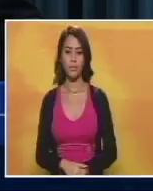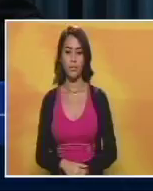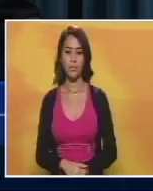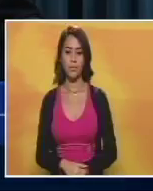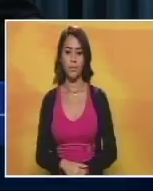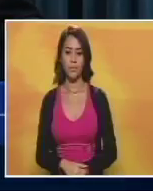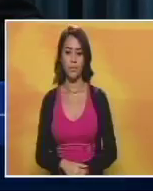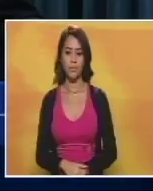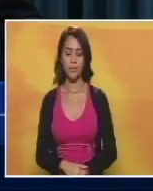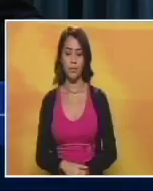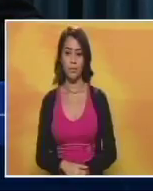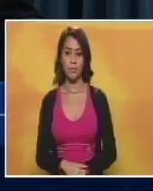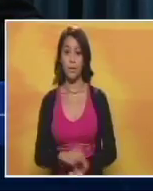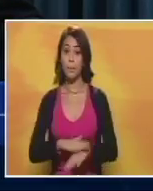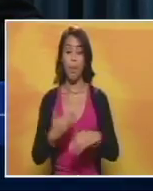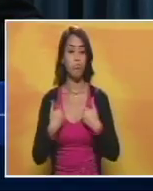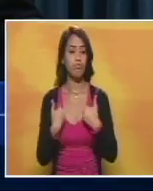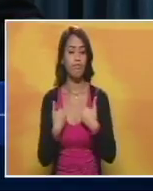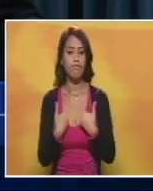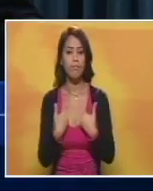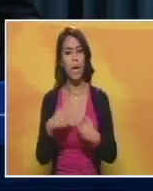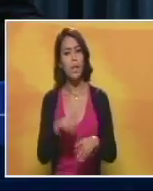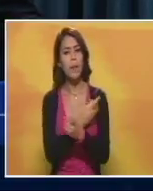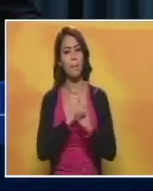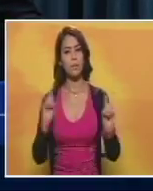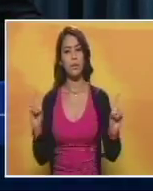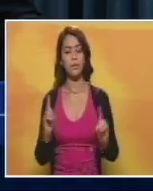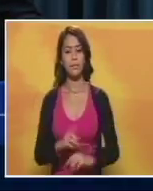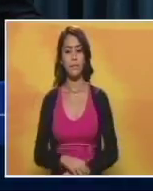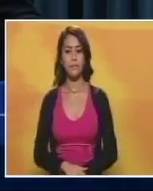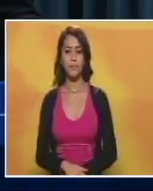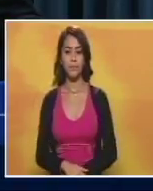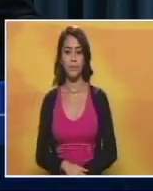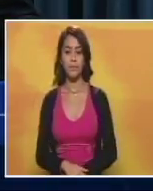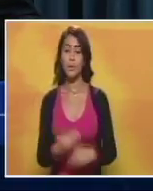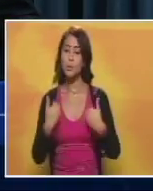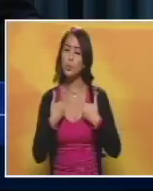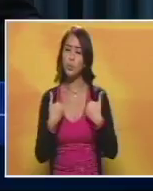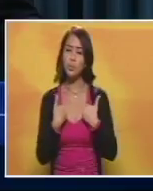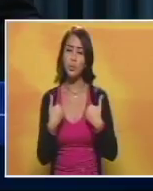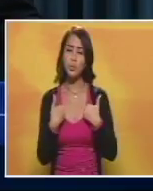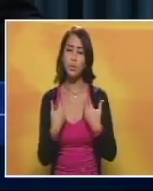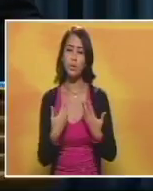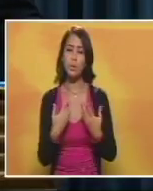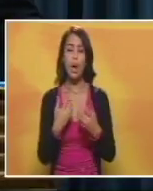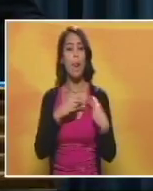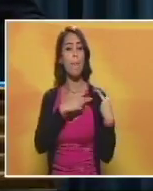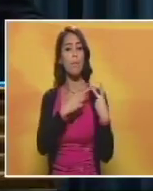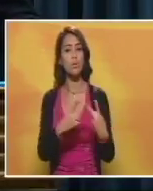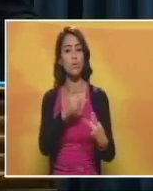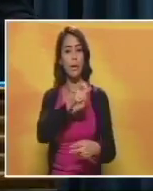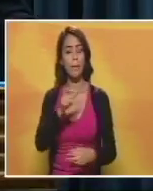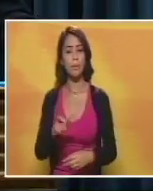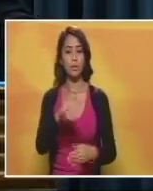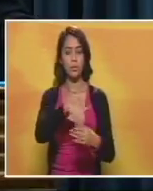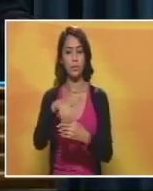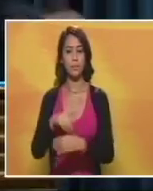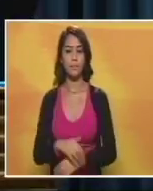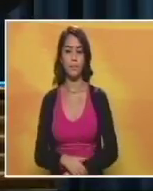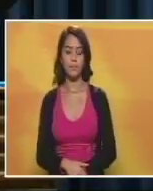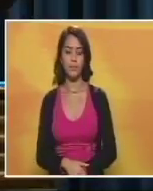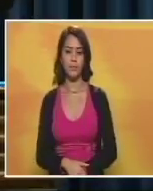de qué manera llegas al 20 de mayo. Puedes llegar al 20 de mayo legitimando a Maduro a través de un simulacro electoral donde diga el pueblo me eligió y yo